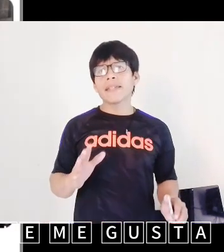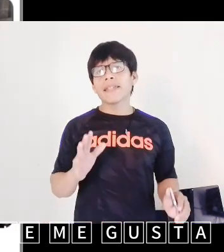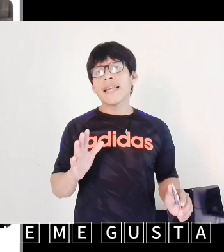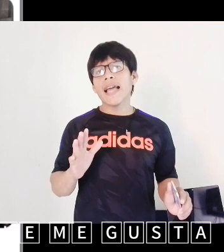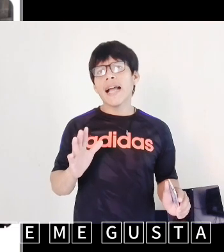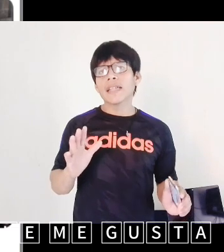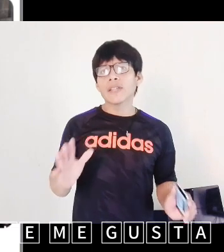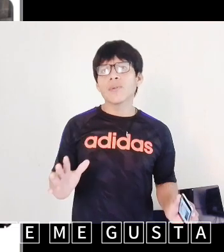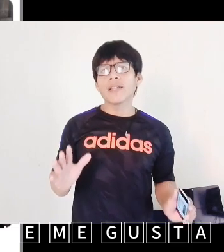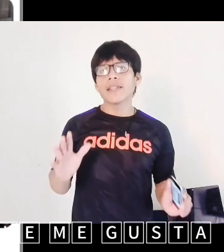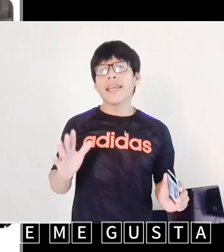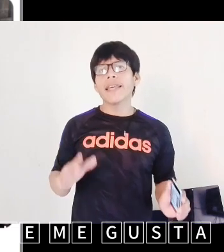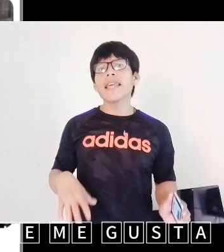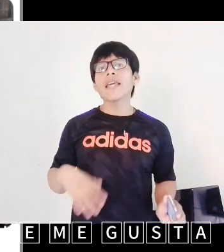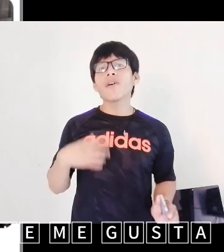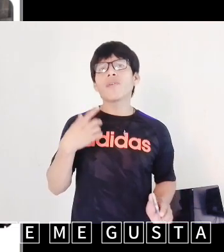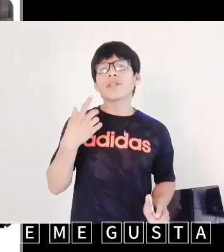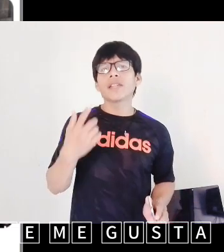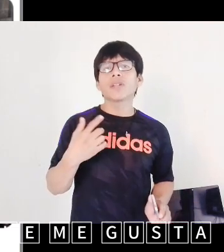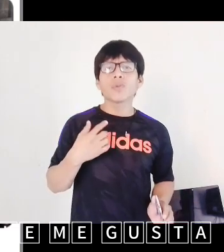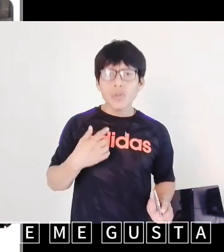para presentar acciones de